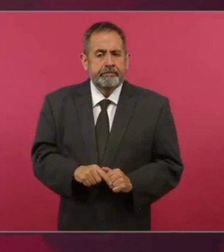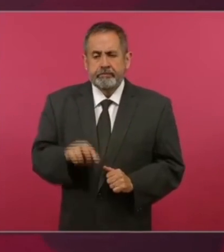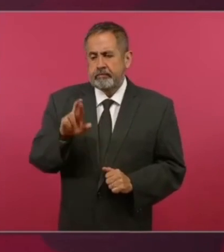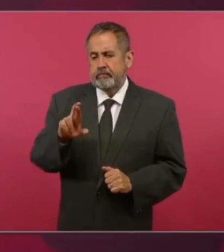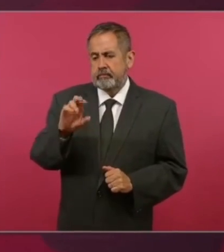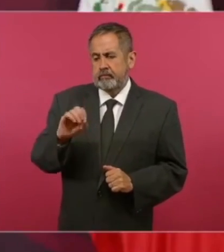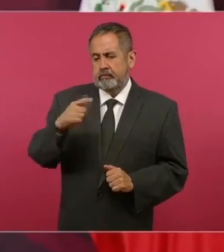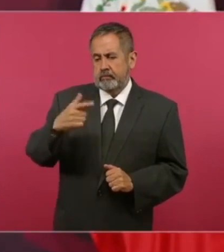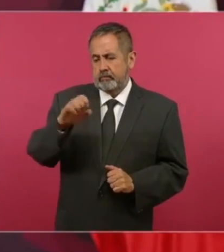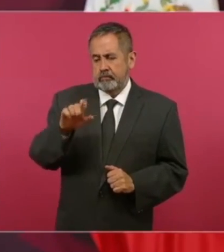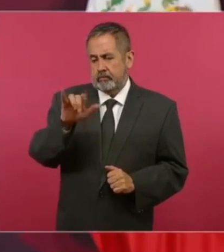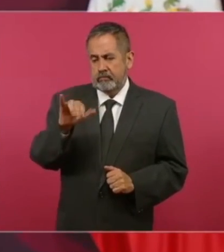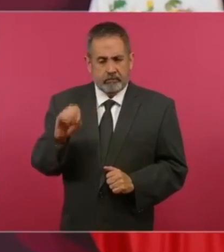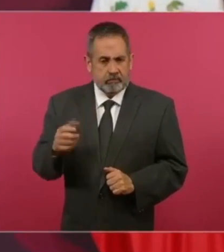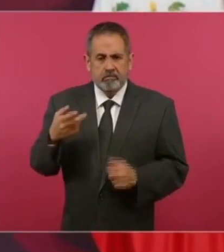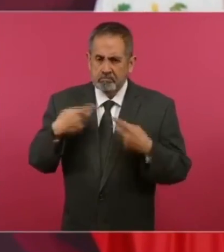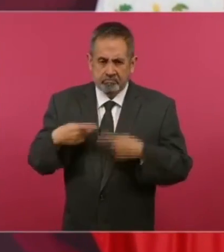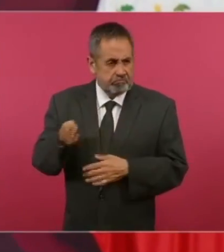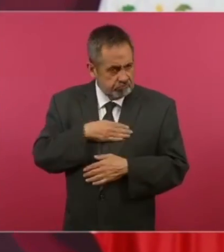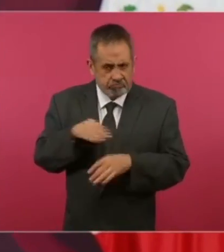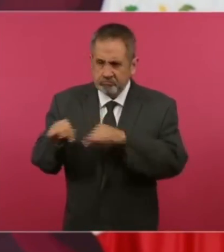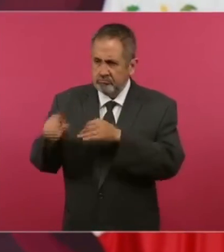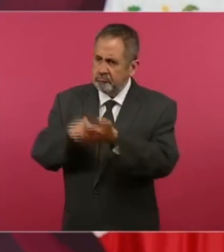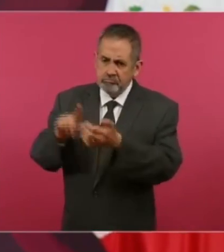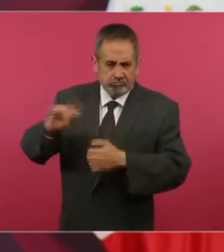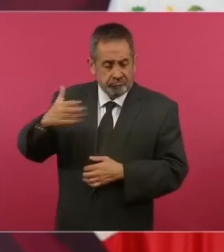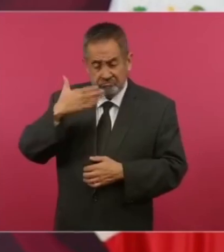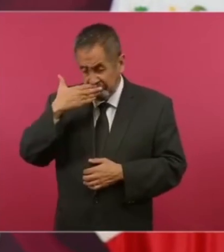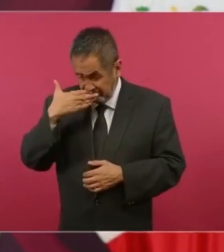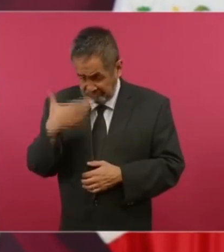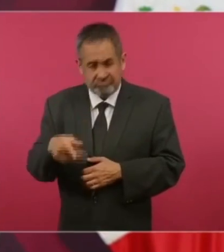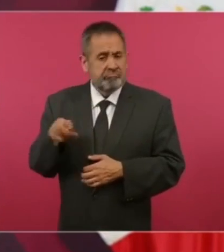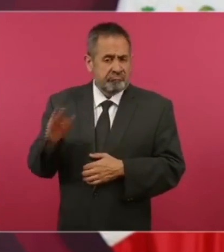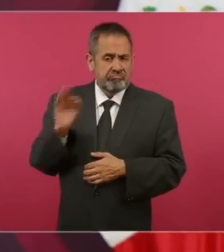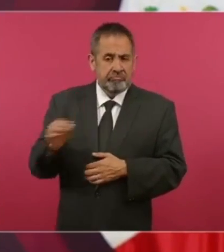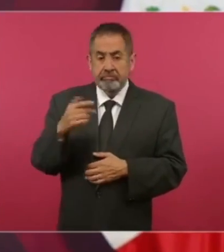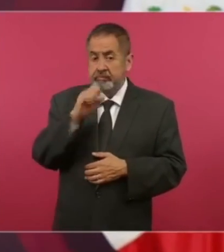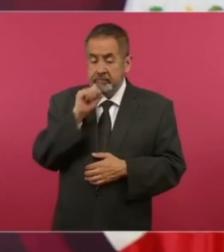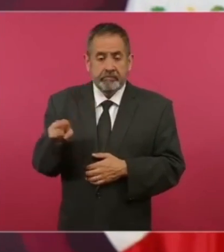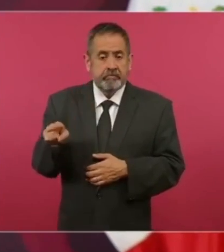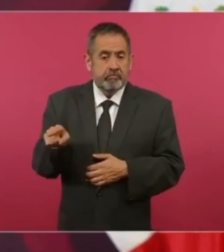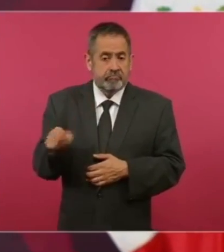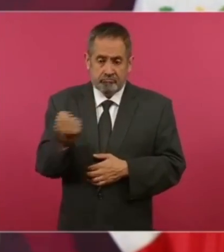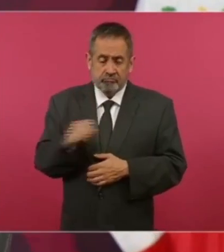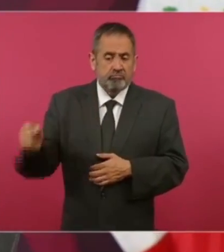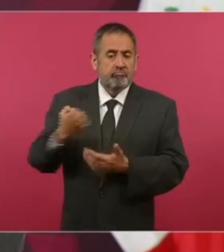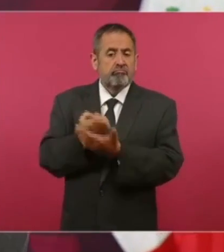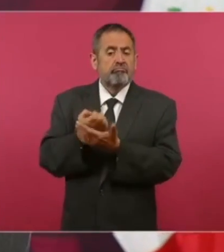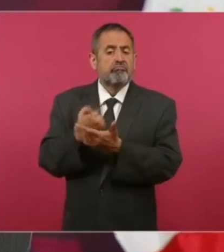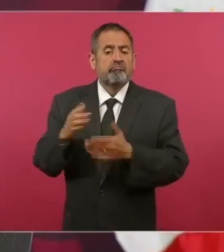Rogelio es un buen servidor público, pero además es un buen